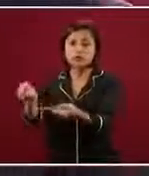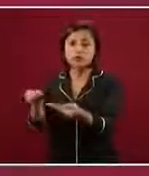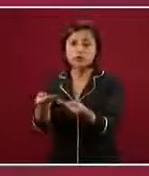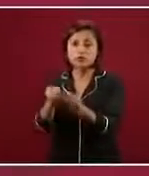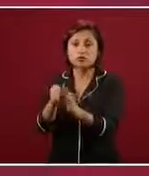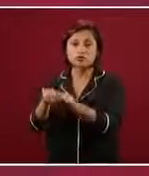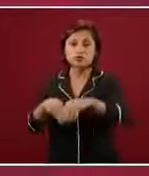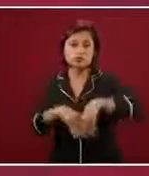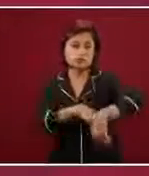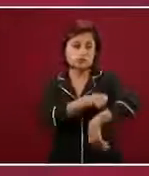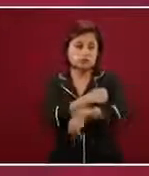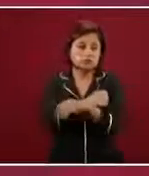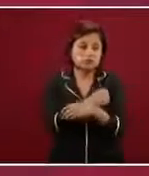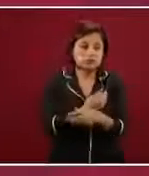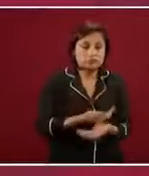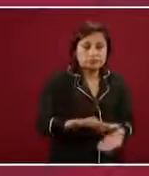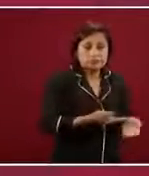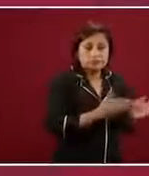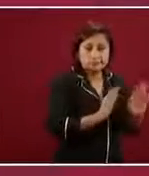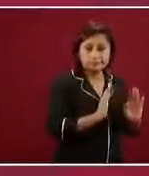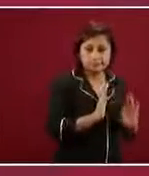la boleta.